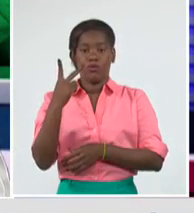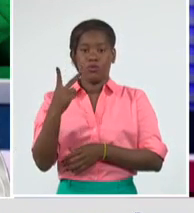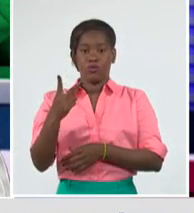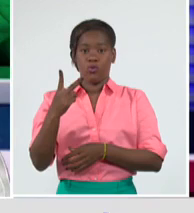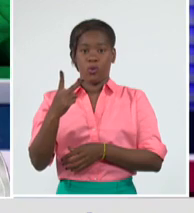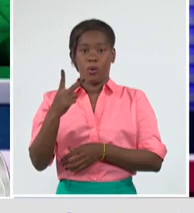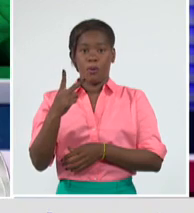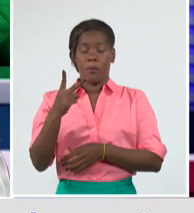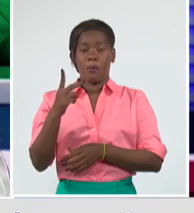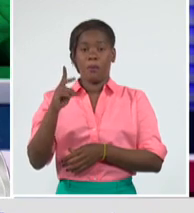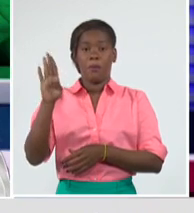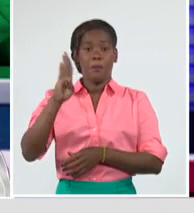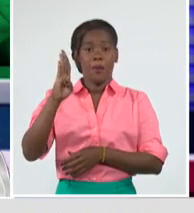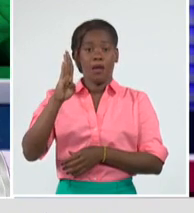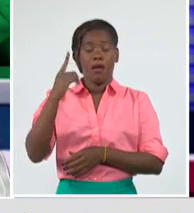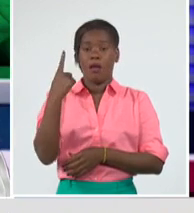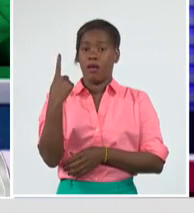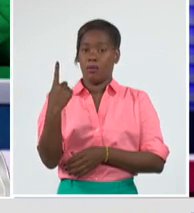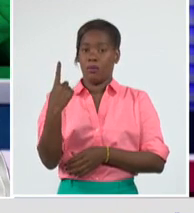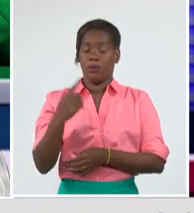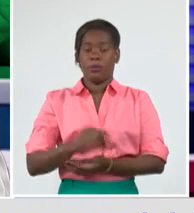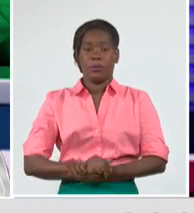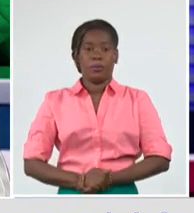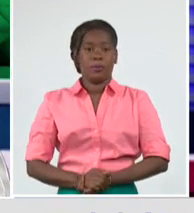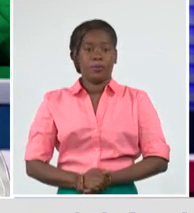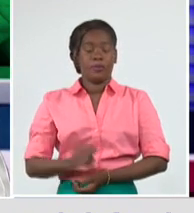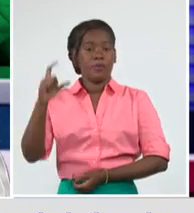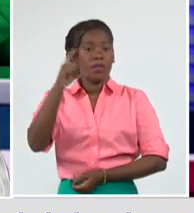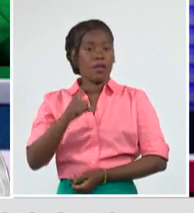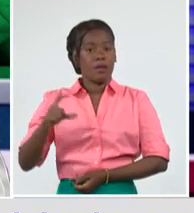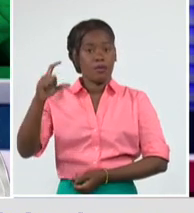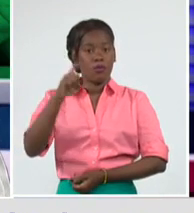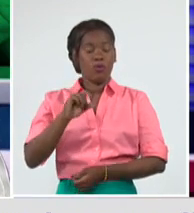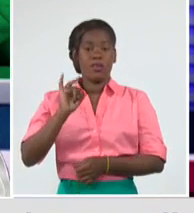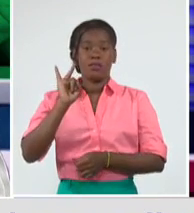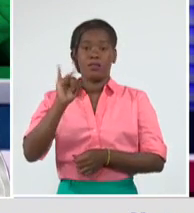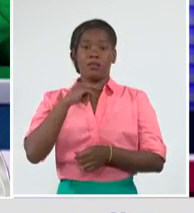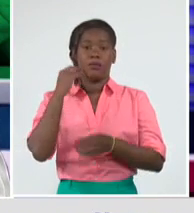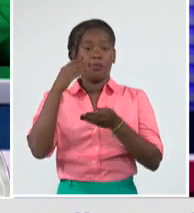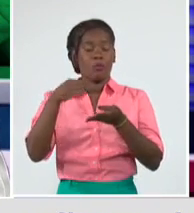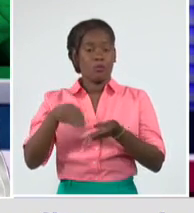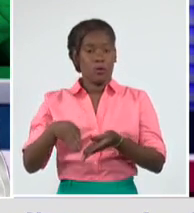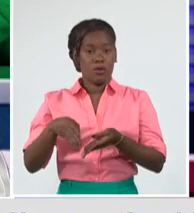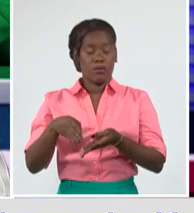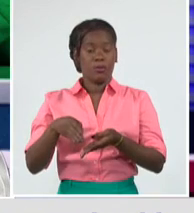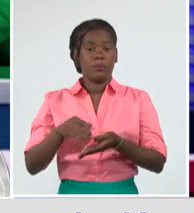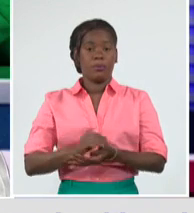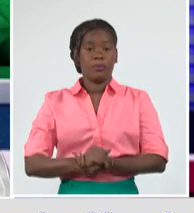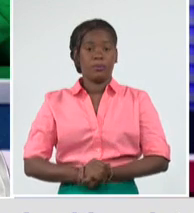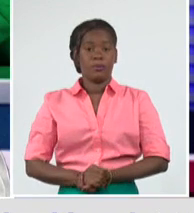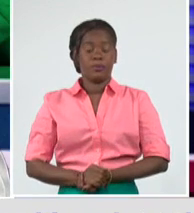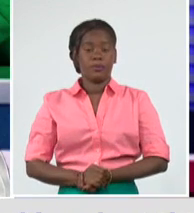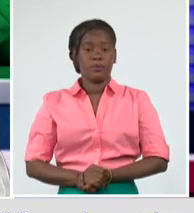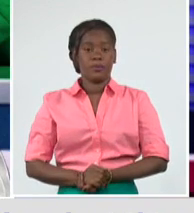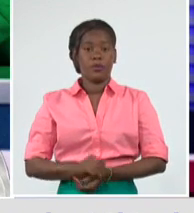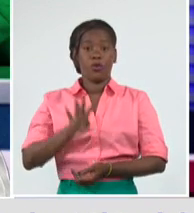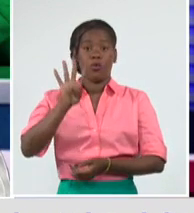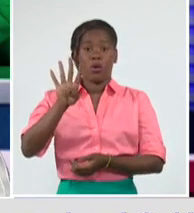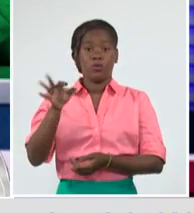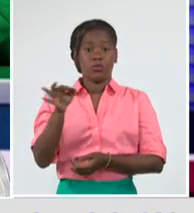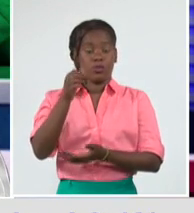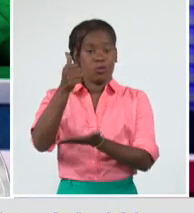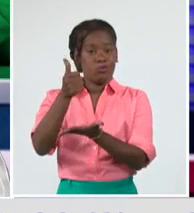fallecido también. En Camagüey son 7 los fallecidos por COVID-19, 4 del municipio de Camagüey y 3